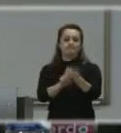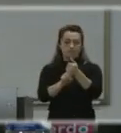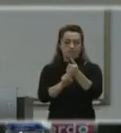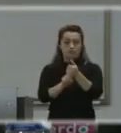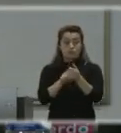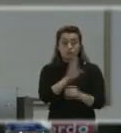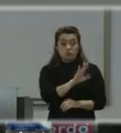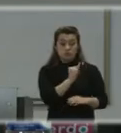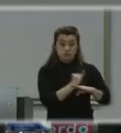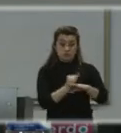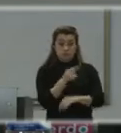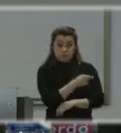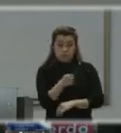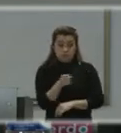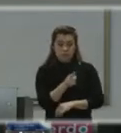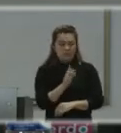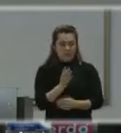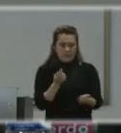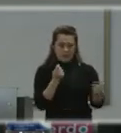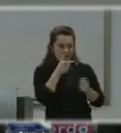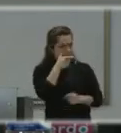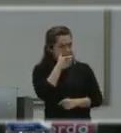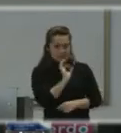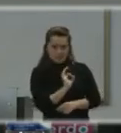esas instituciones, por esa falta de control,